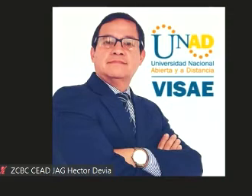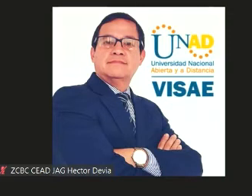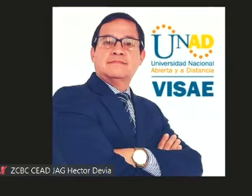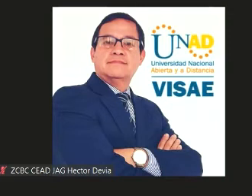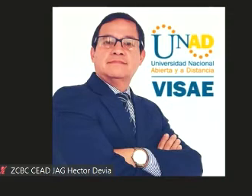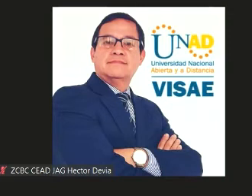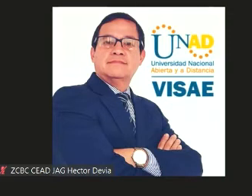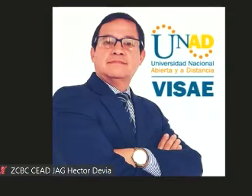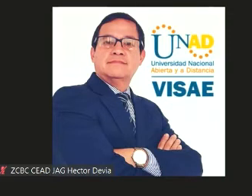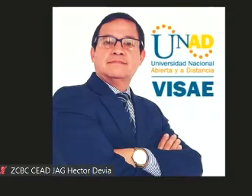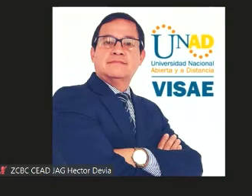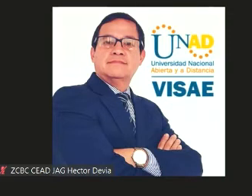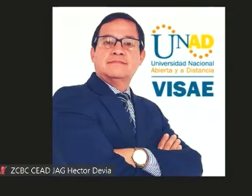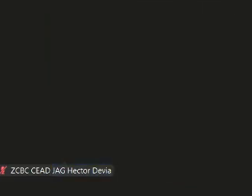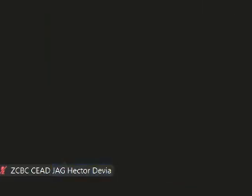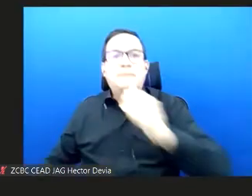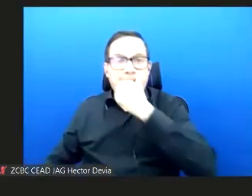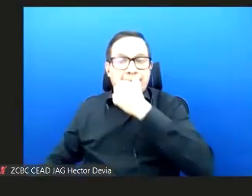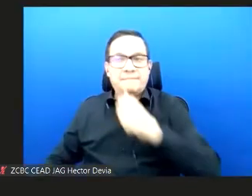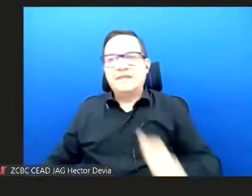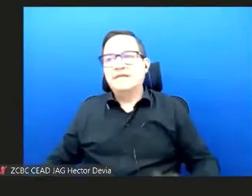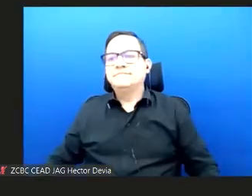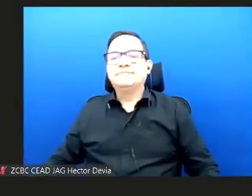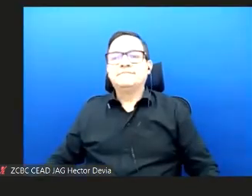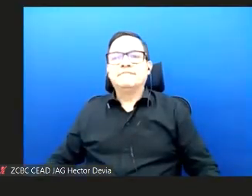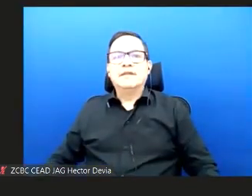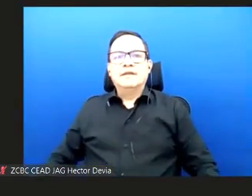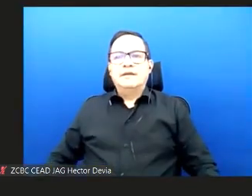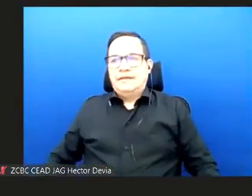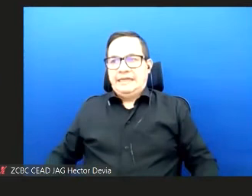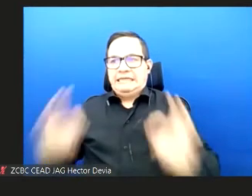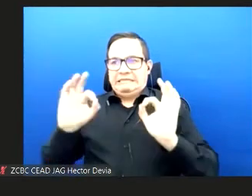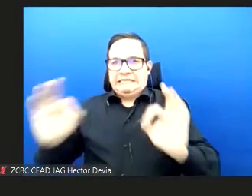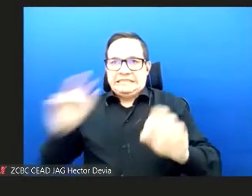muchas gracias. Sí, ya lo estamos viendo, Karencita. Bueno.